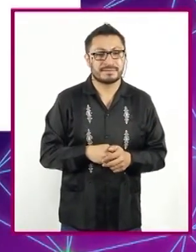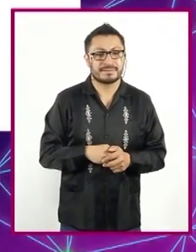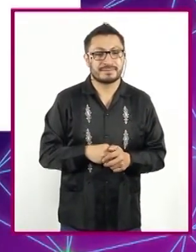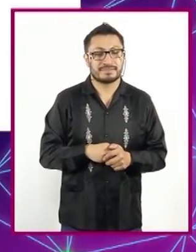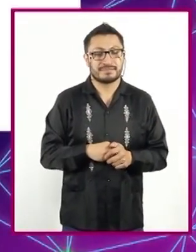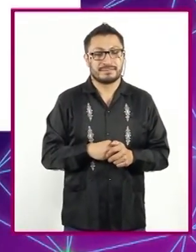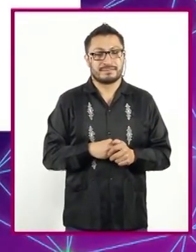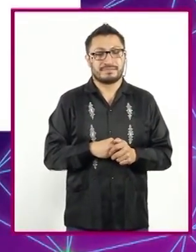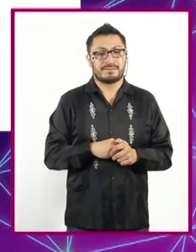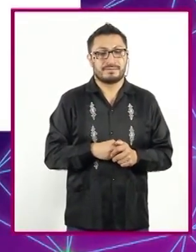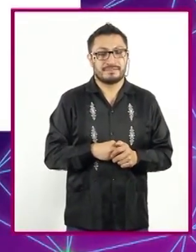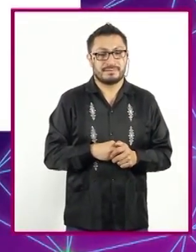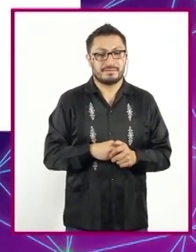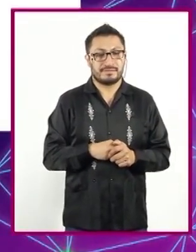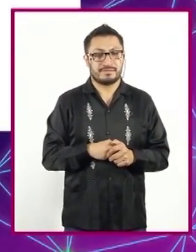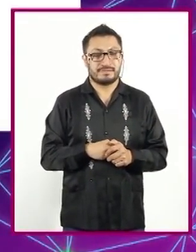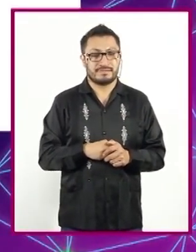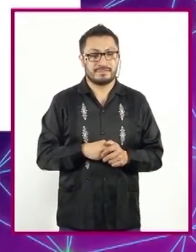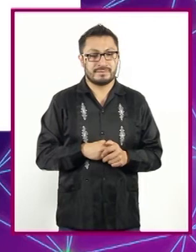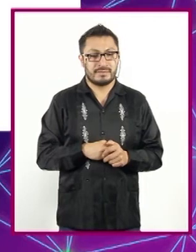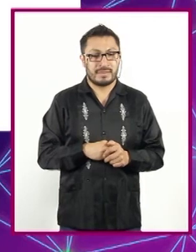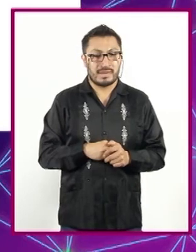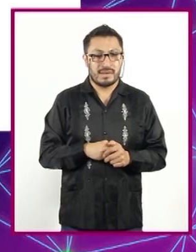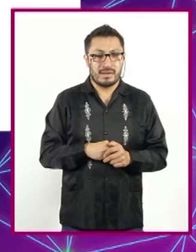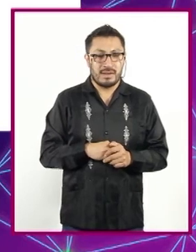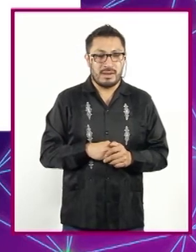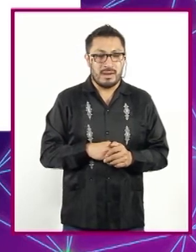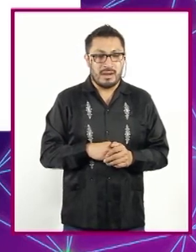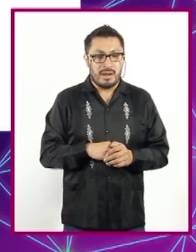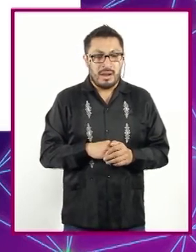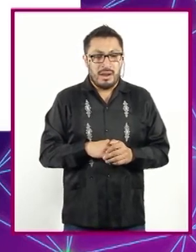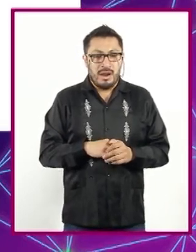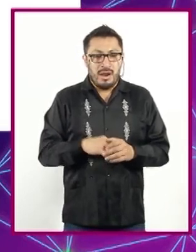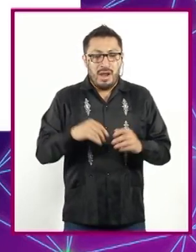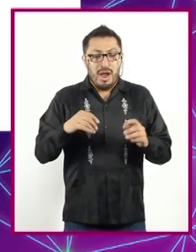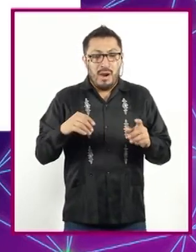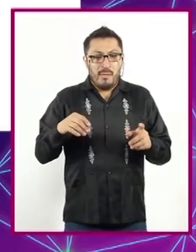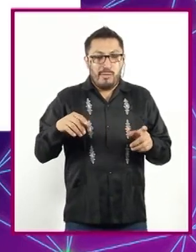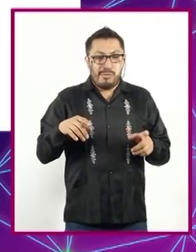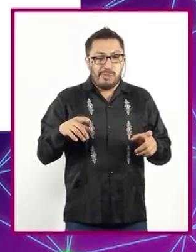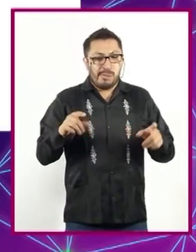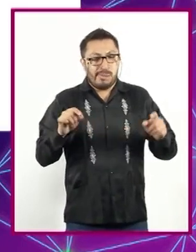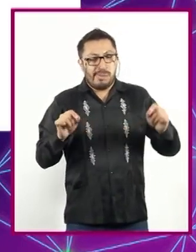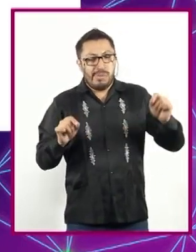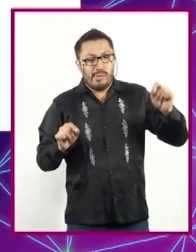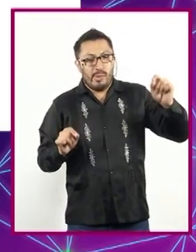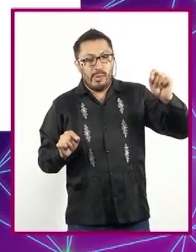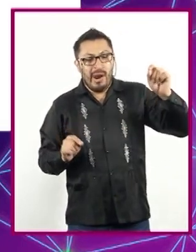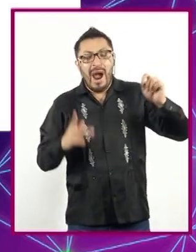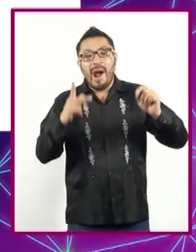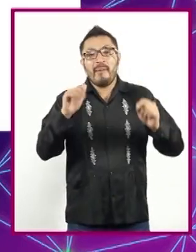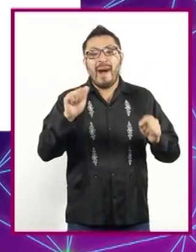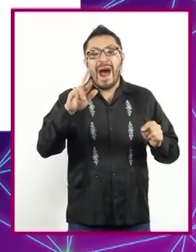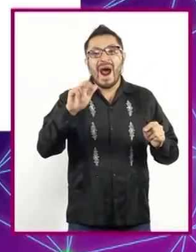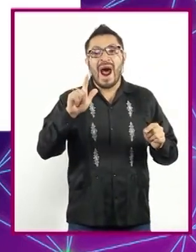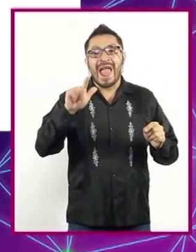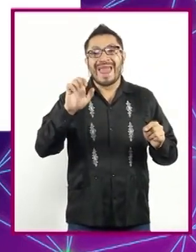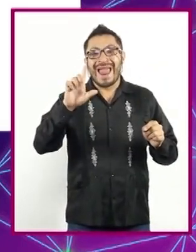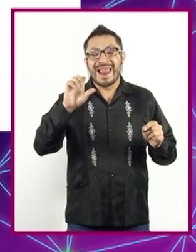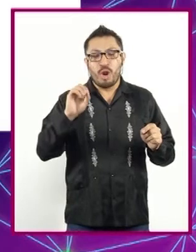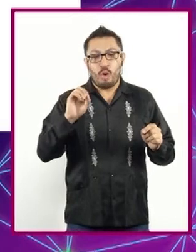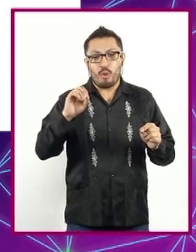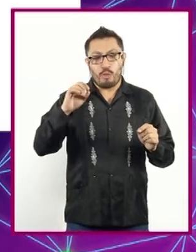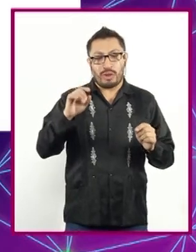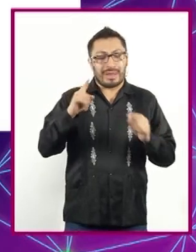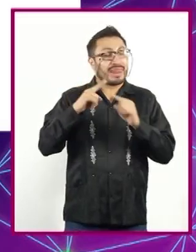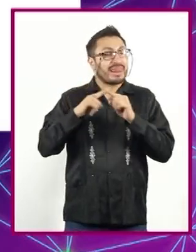El corte que se realiza al cono es paralelo a la generatriz. Para lograrlo, es necesario que se incline el plano